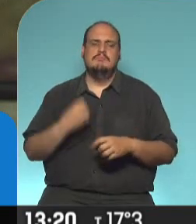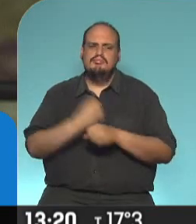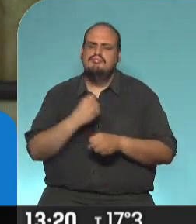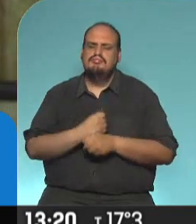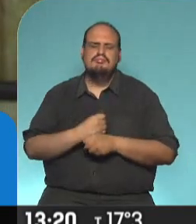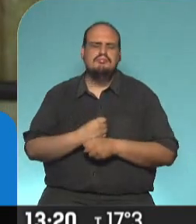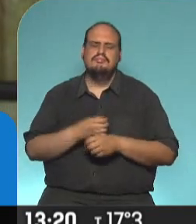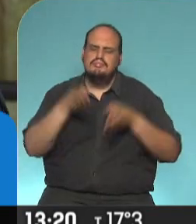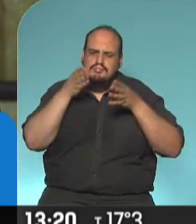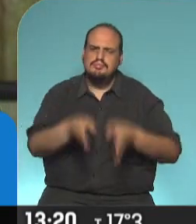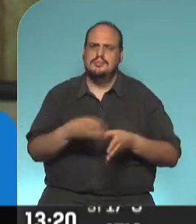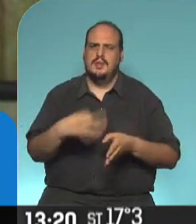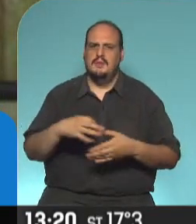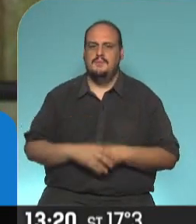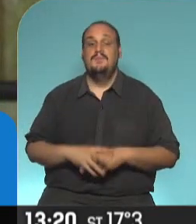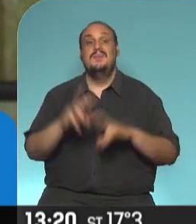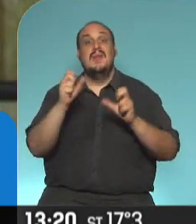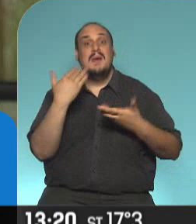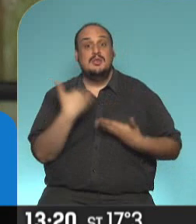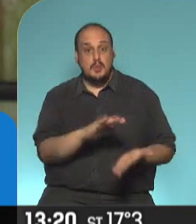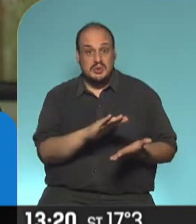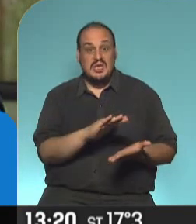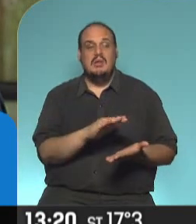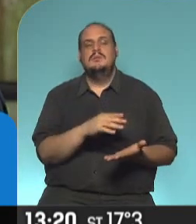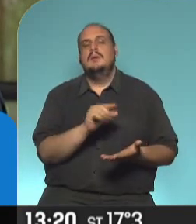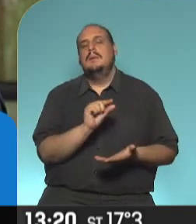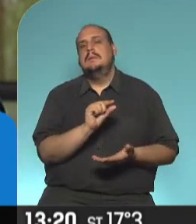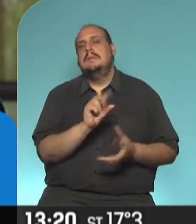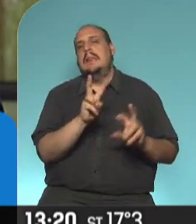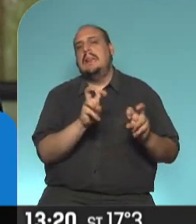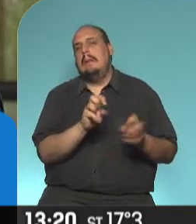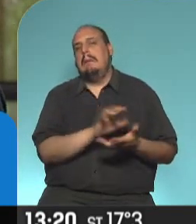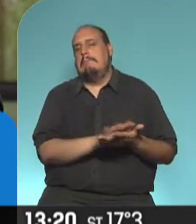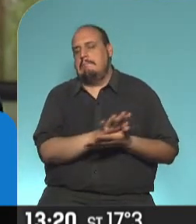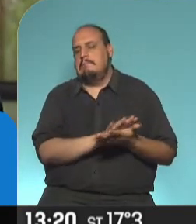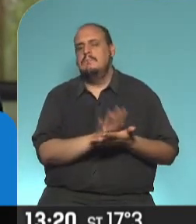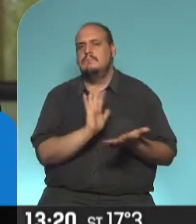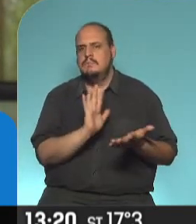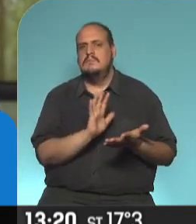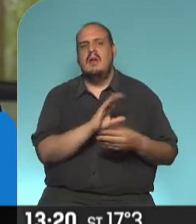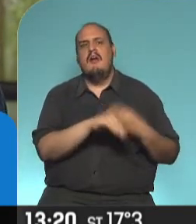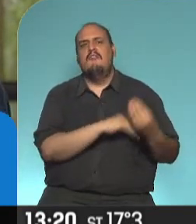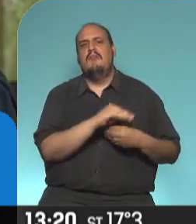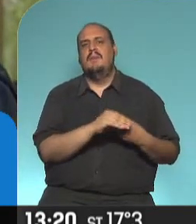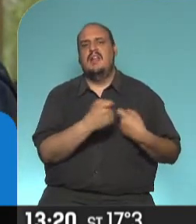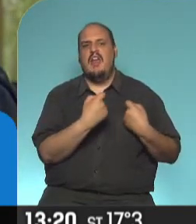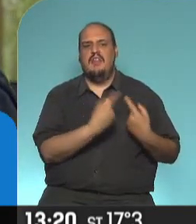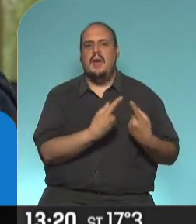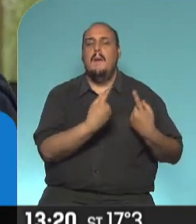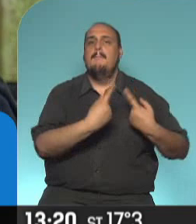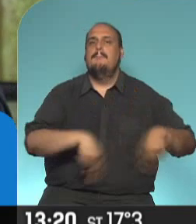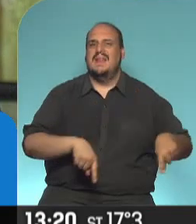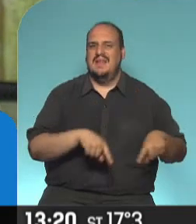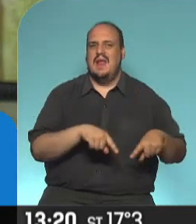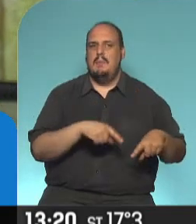subsidios para solucionar parte de este tema se le da a muchas familias se le ha dado material de construcción